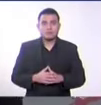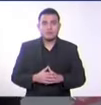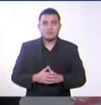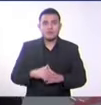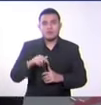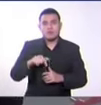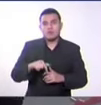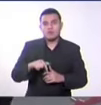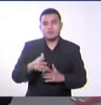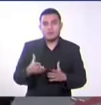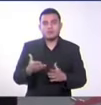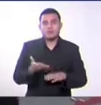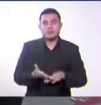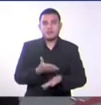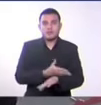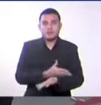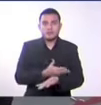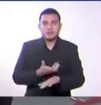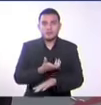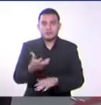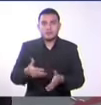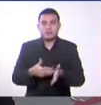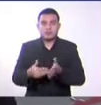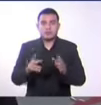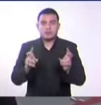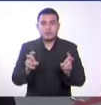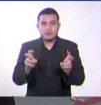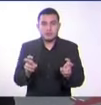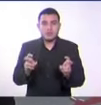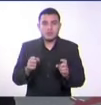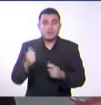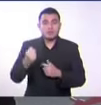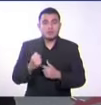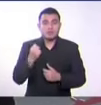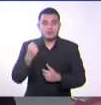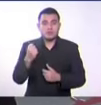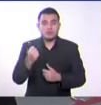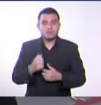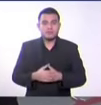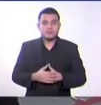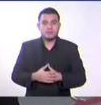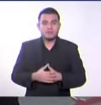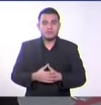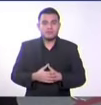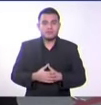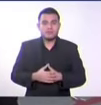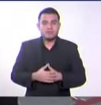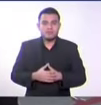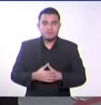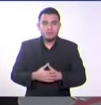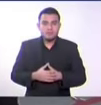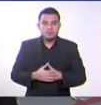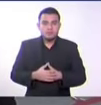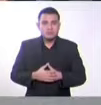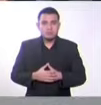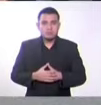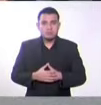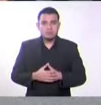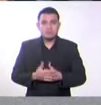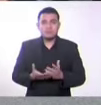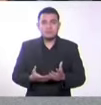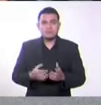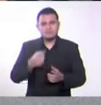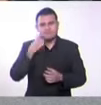antes de empezar ya con el tema como tal, creo que es importante que veamos qué es la